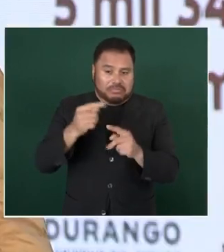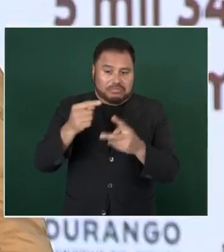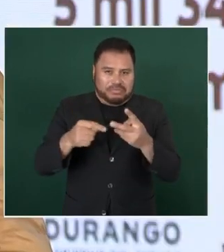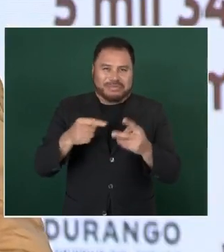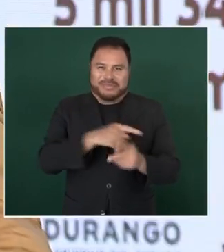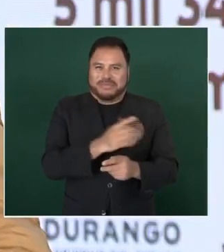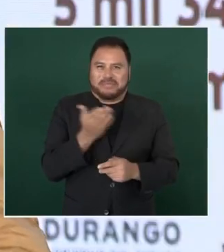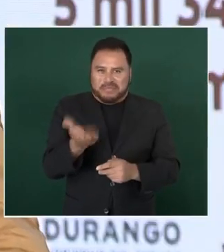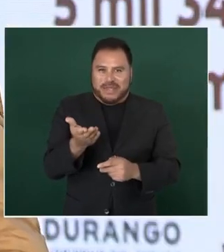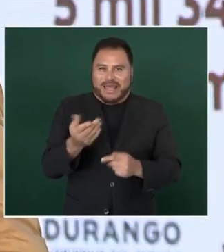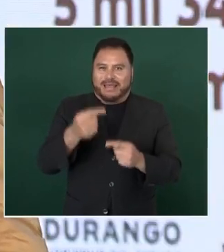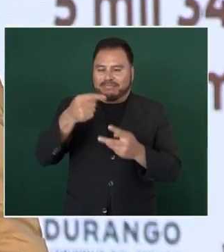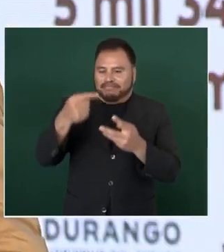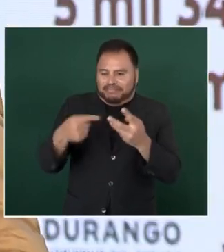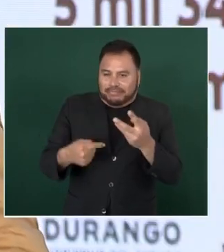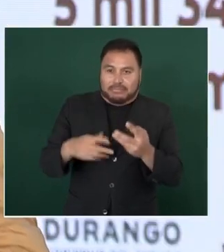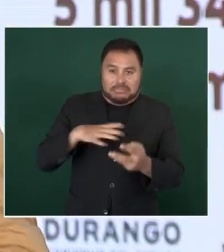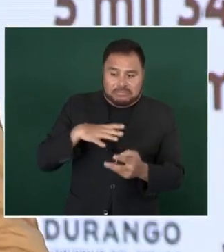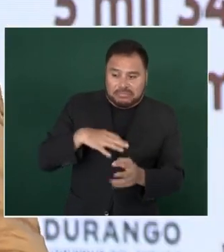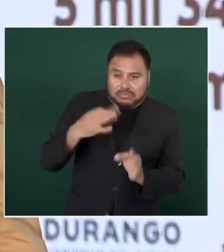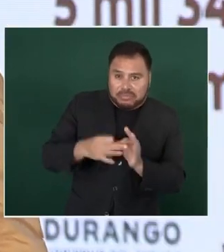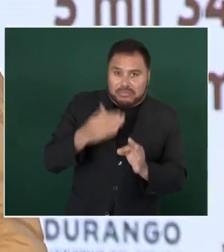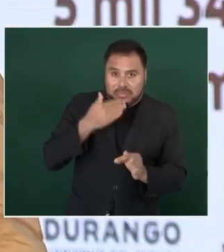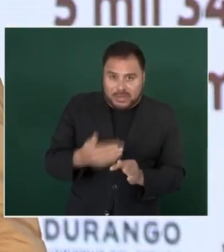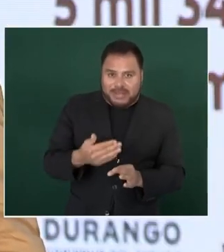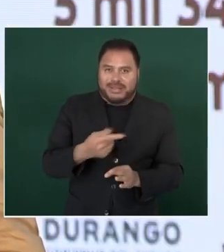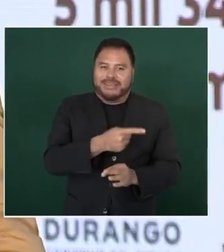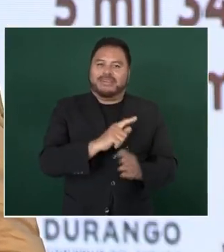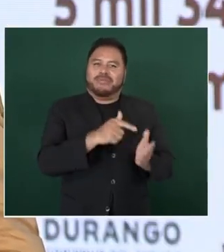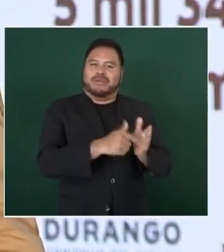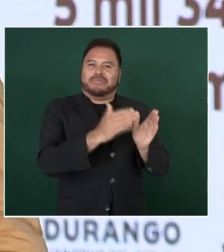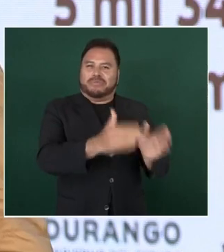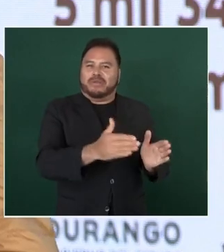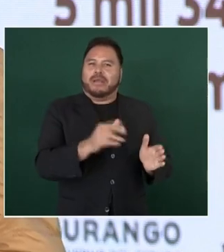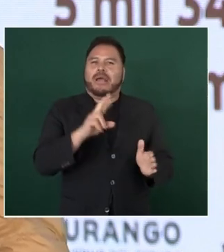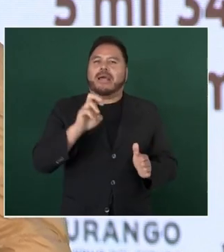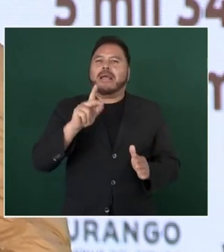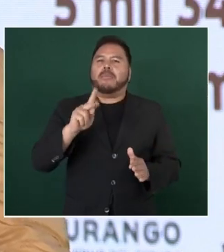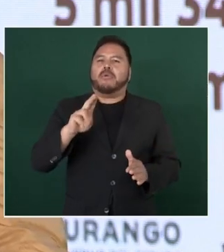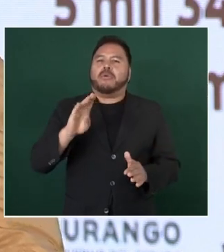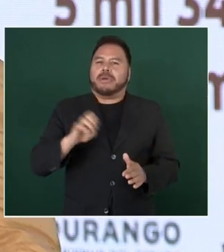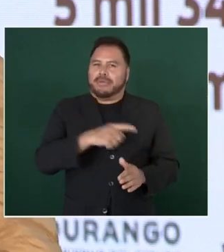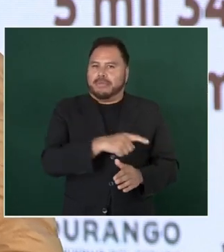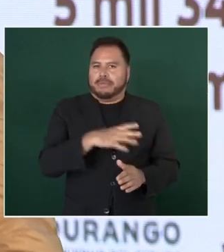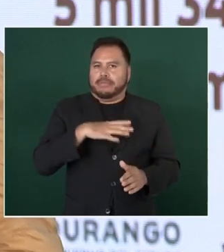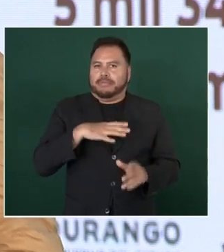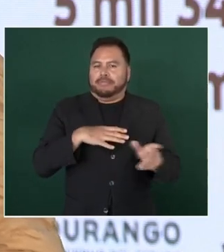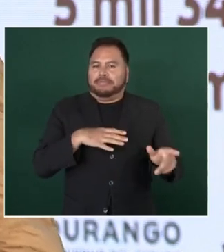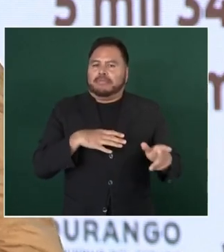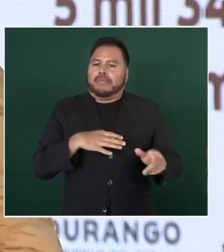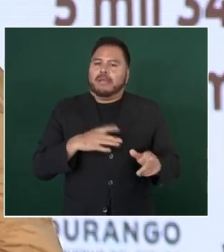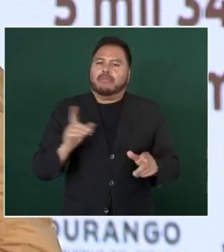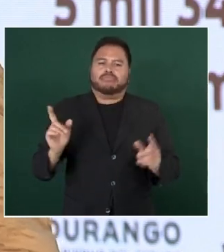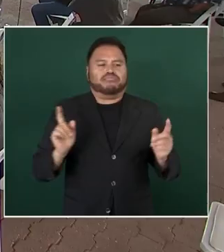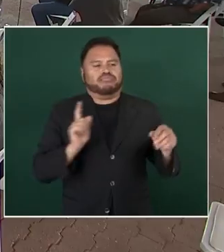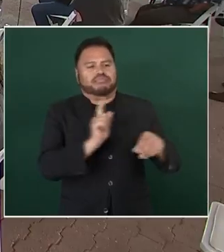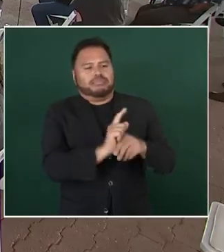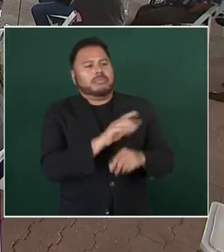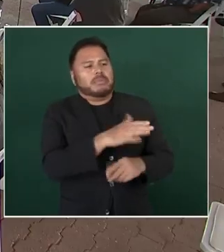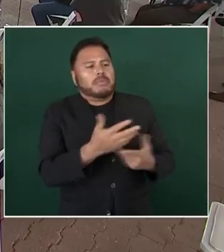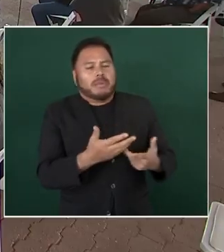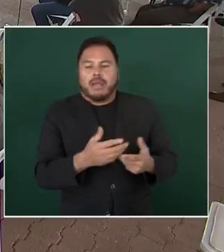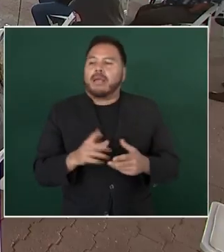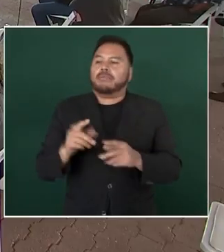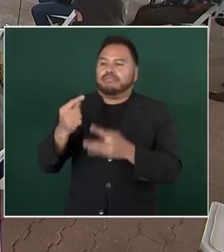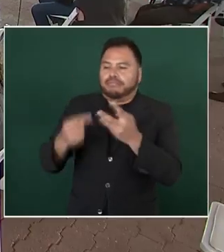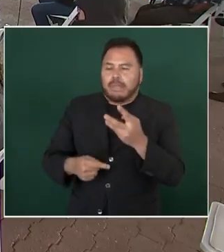solicitan en estos módulos del REPUVE. Y pues, ¿a qué nos ayuda